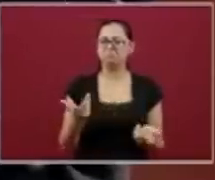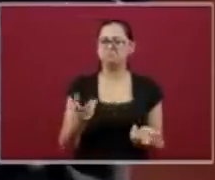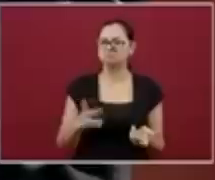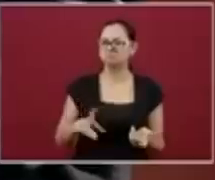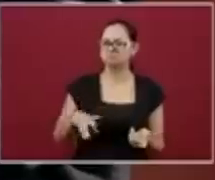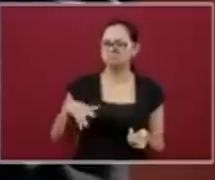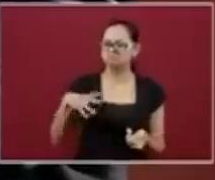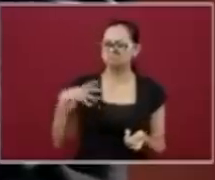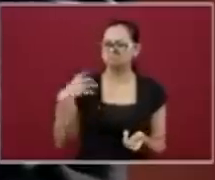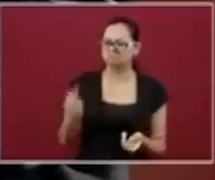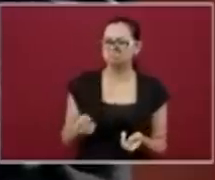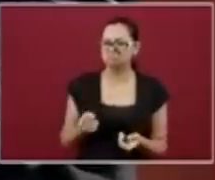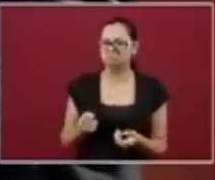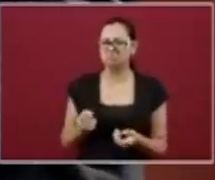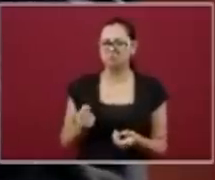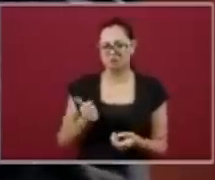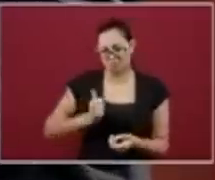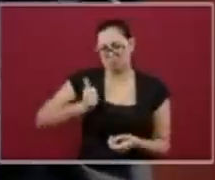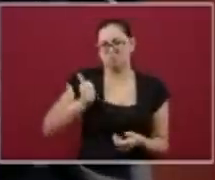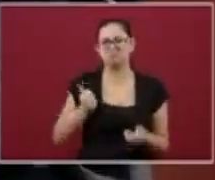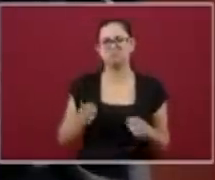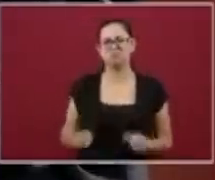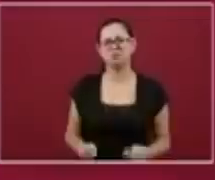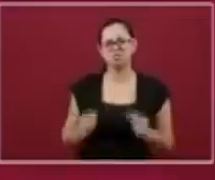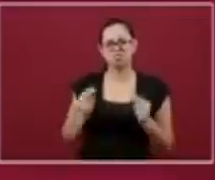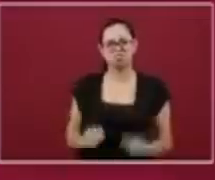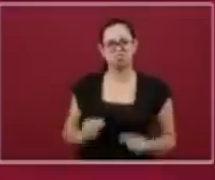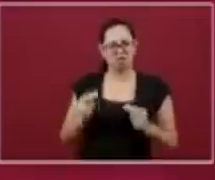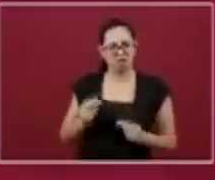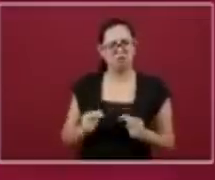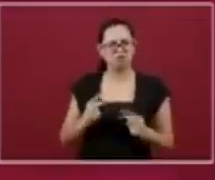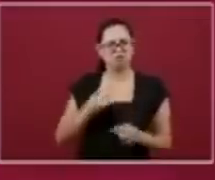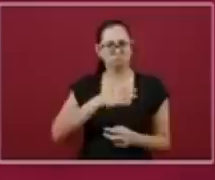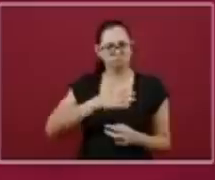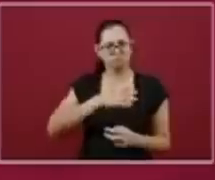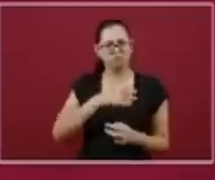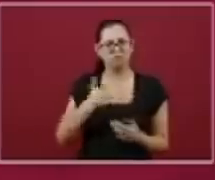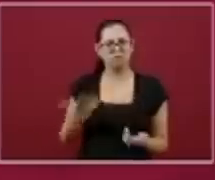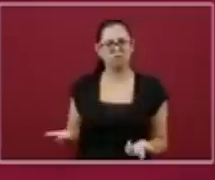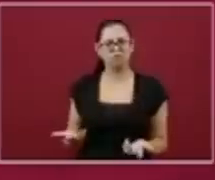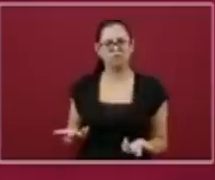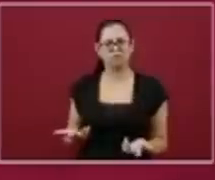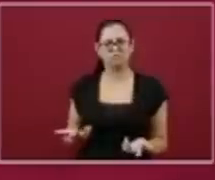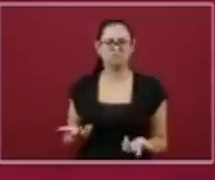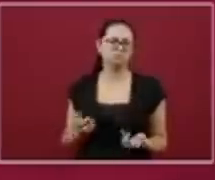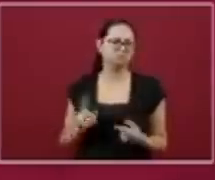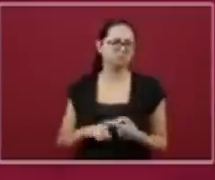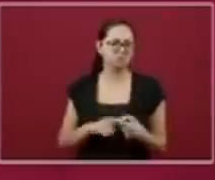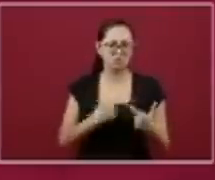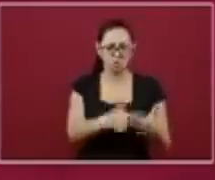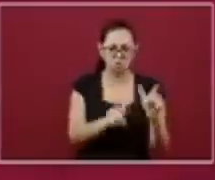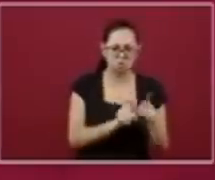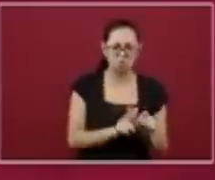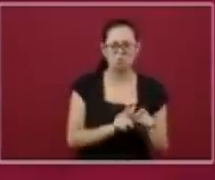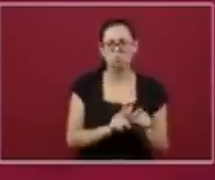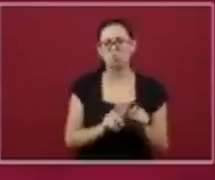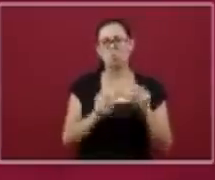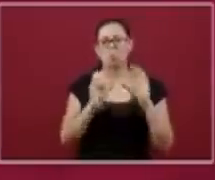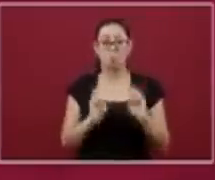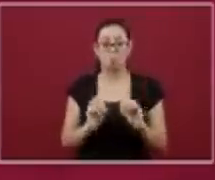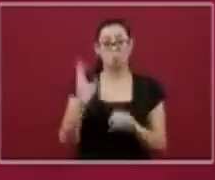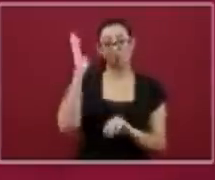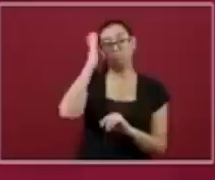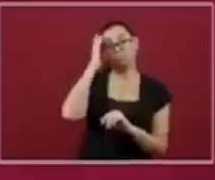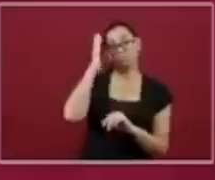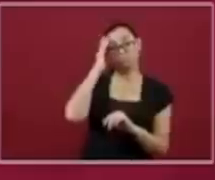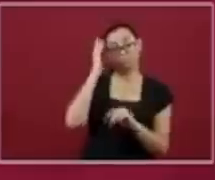un negocio particular, ya sea de un grupo o de